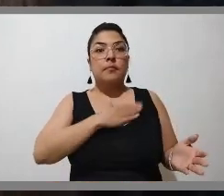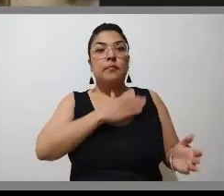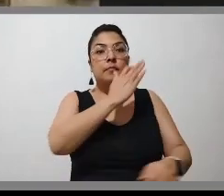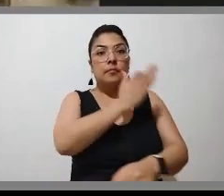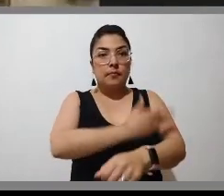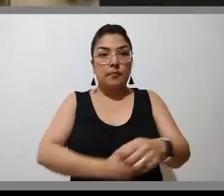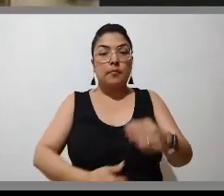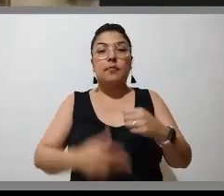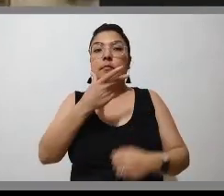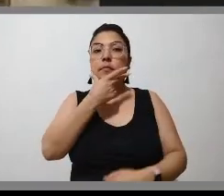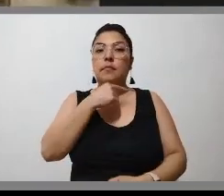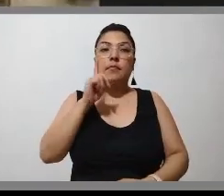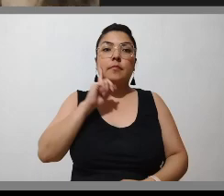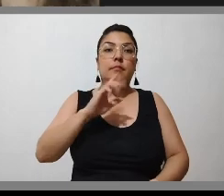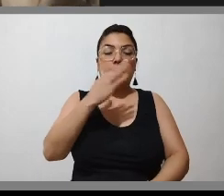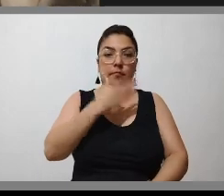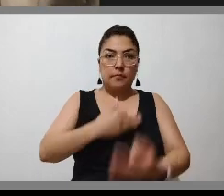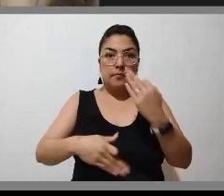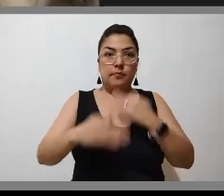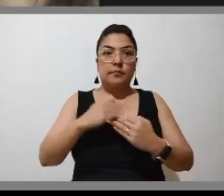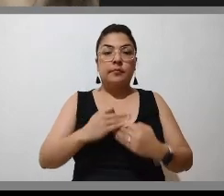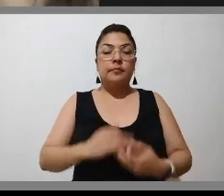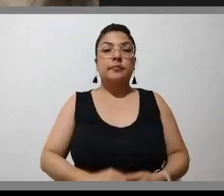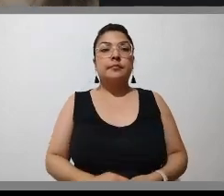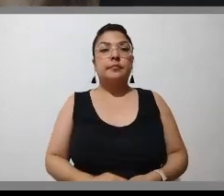tardes a todas y a todos.